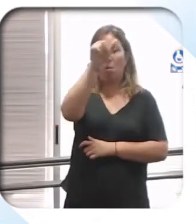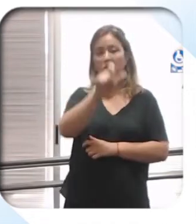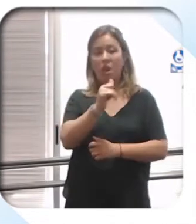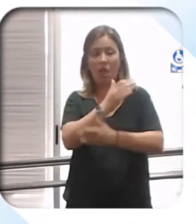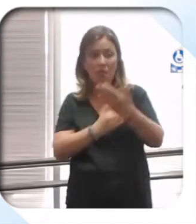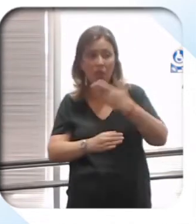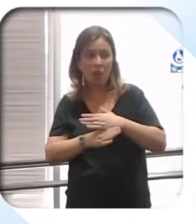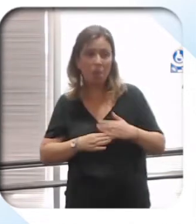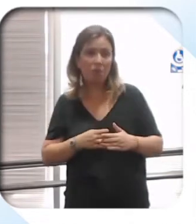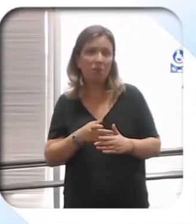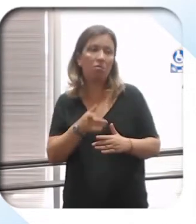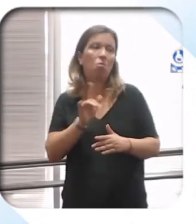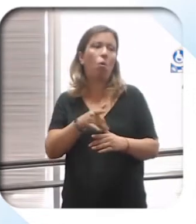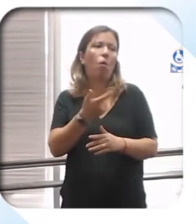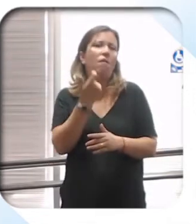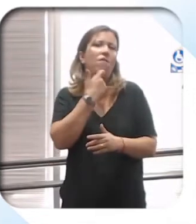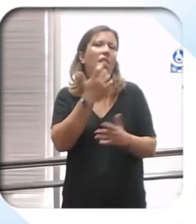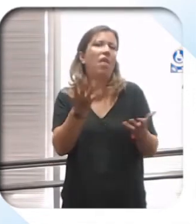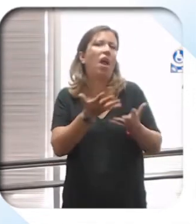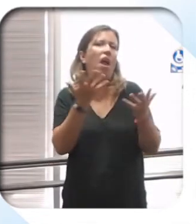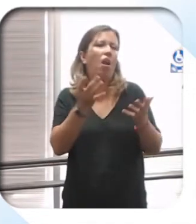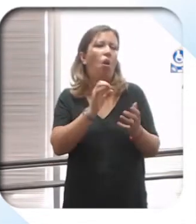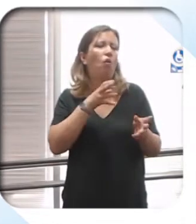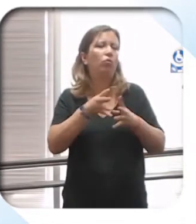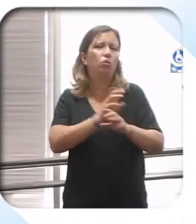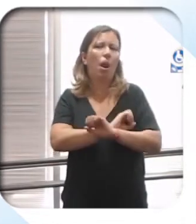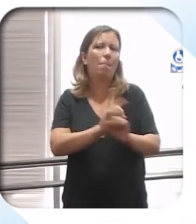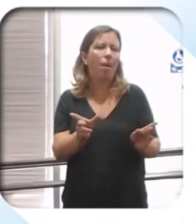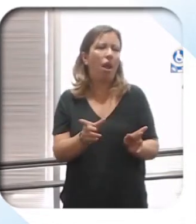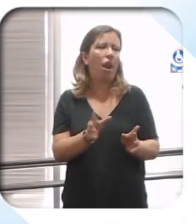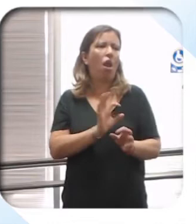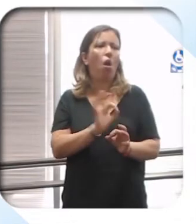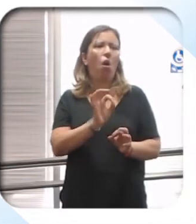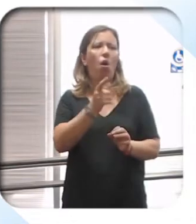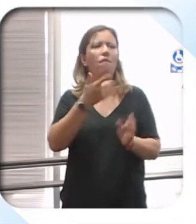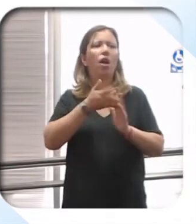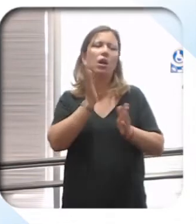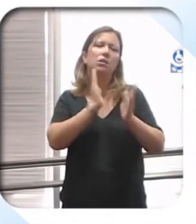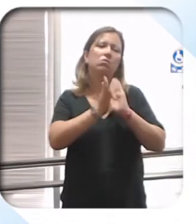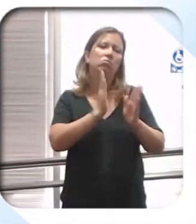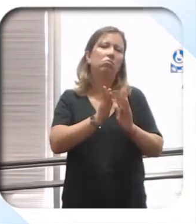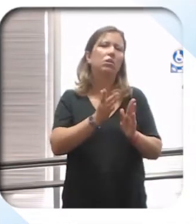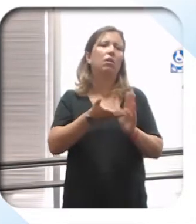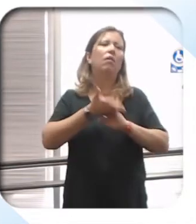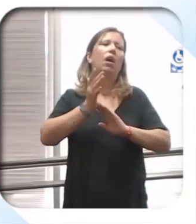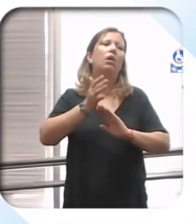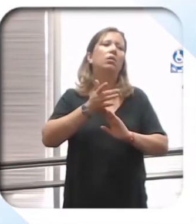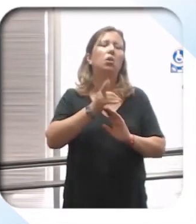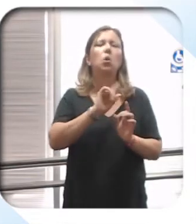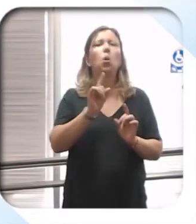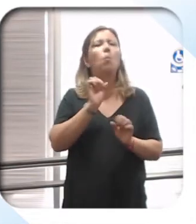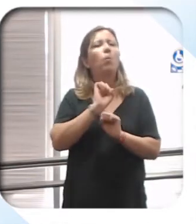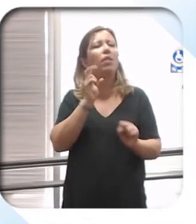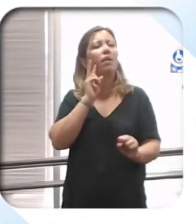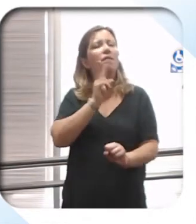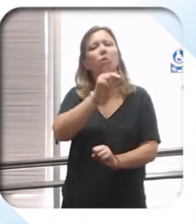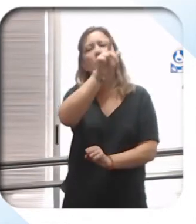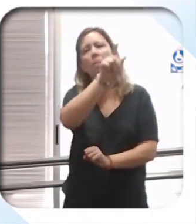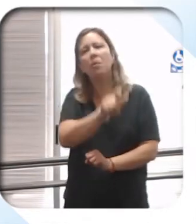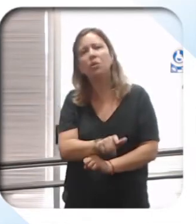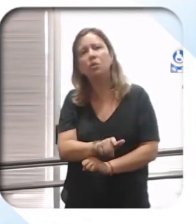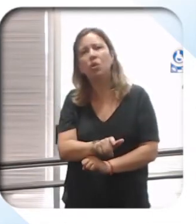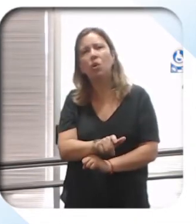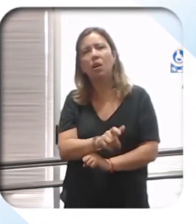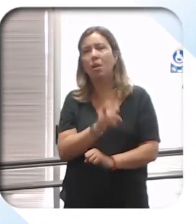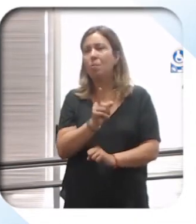con discapacidad como deficitaria, disfuncional, con pronósticos, con diagnósticos. No la va a ver como